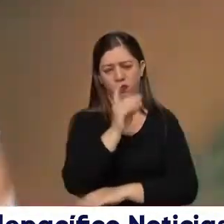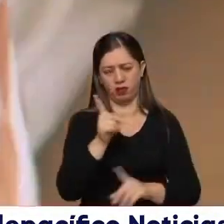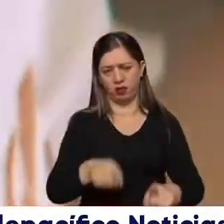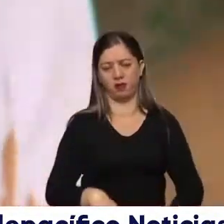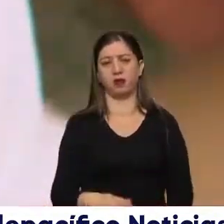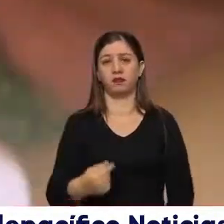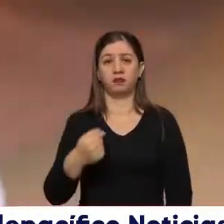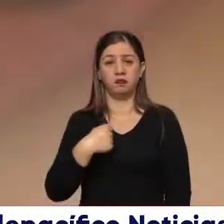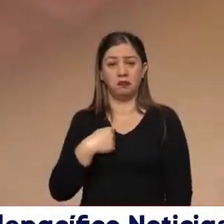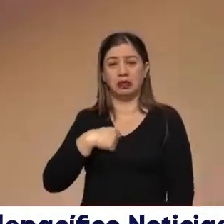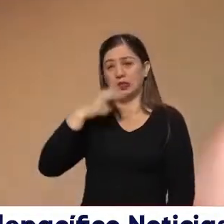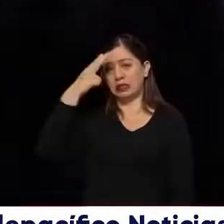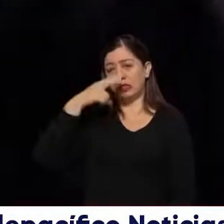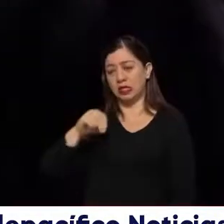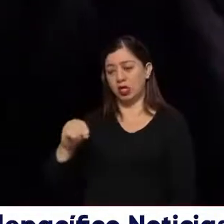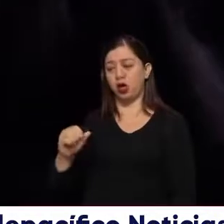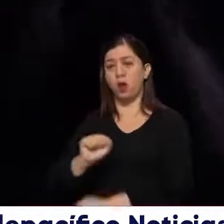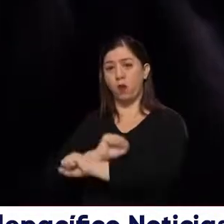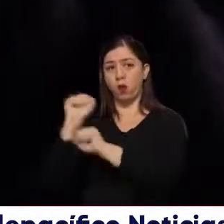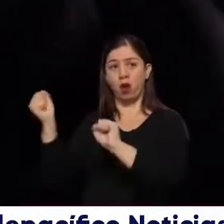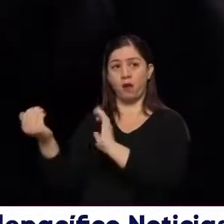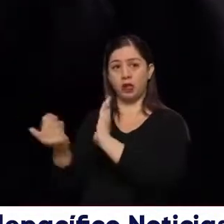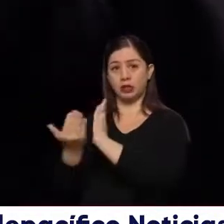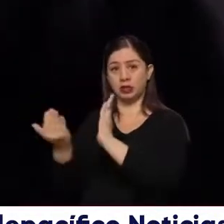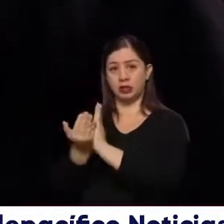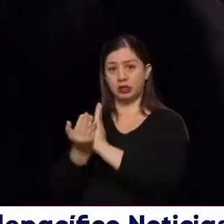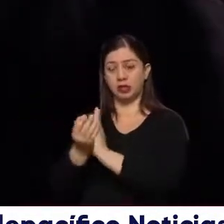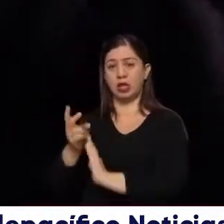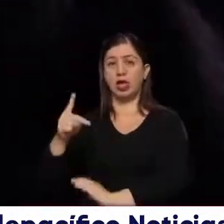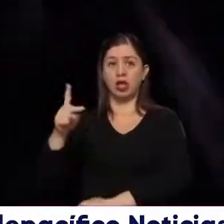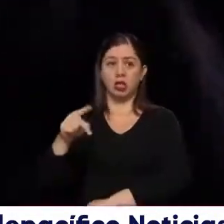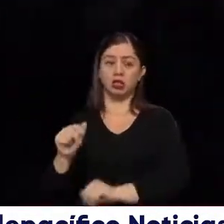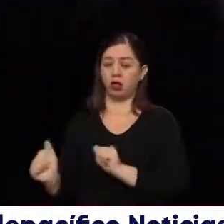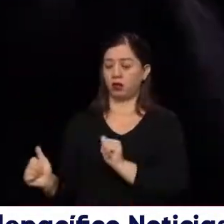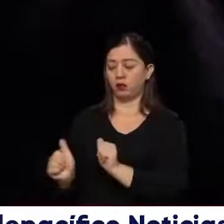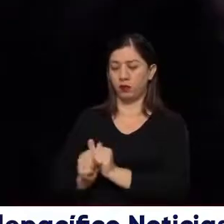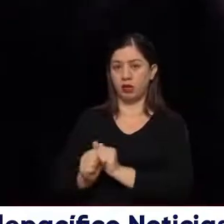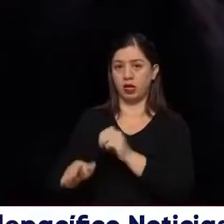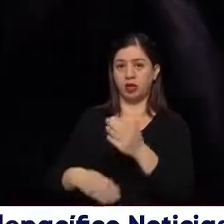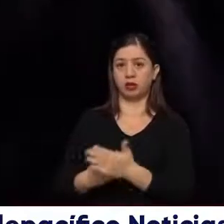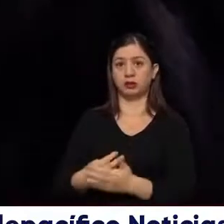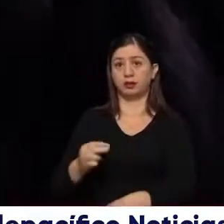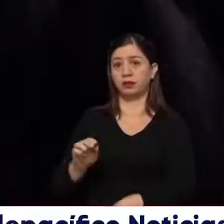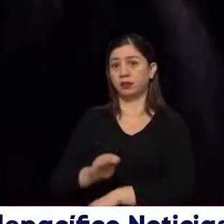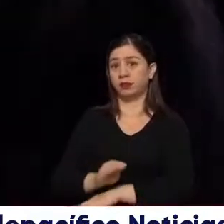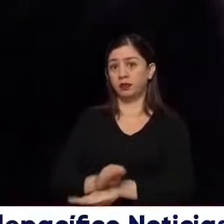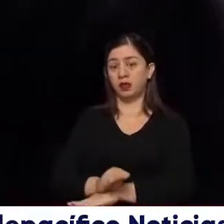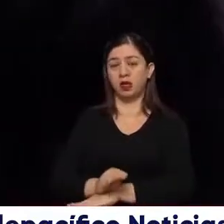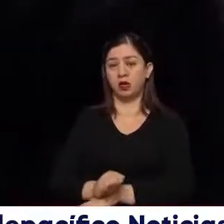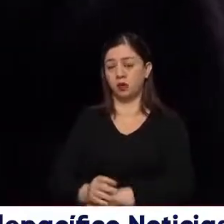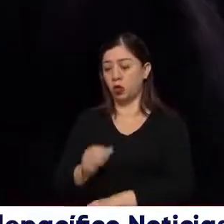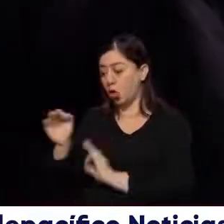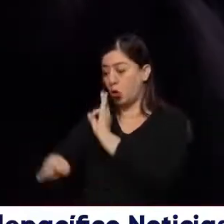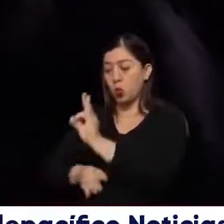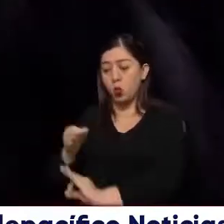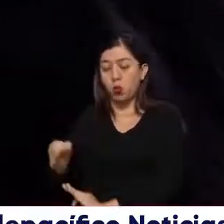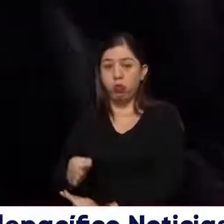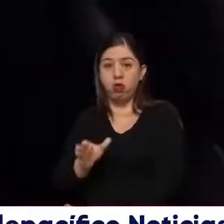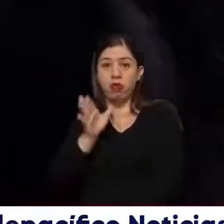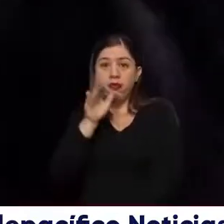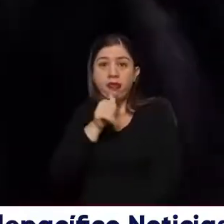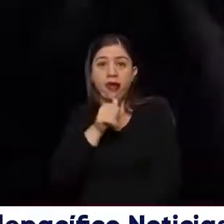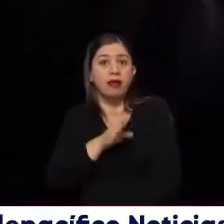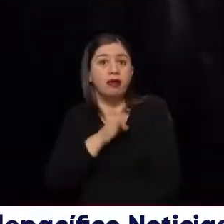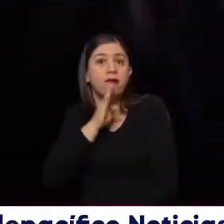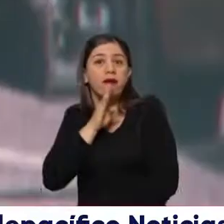hijos, bueno, por lo menos estudian por la mañana, después del mediodía sí los tengo aquí hasta las 3 de la tarde porque no tengo quien me los cuido, pues. Y